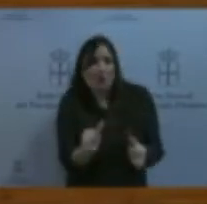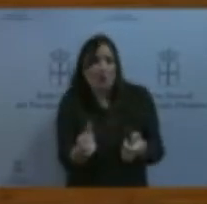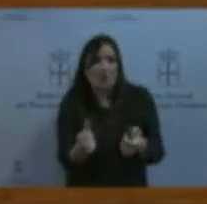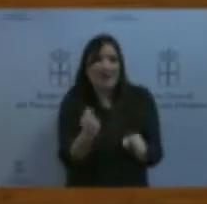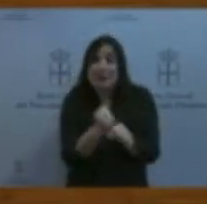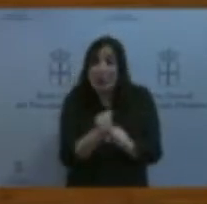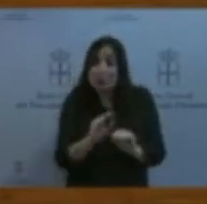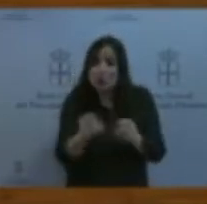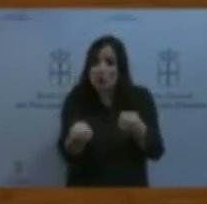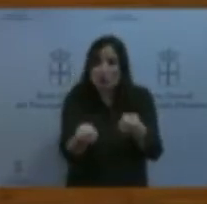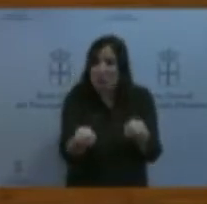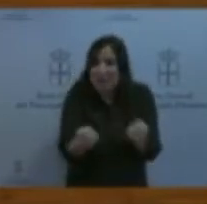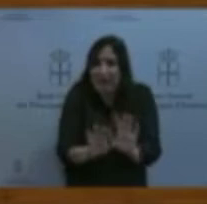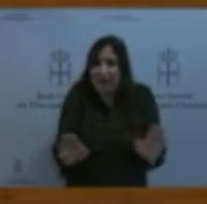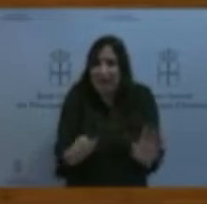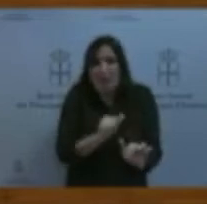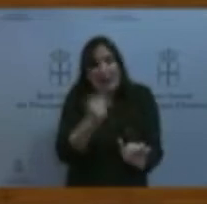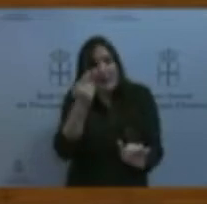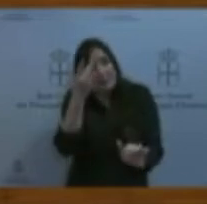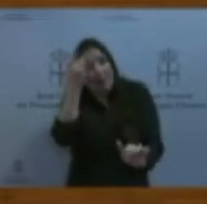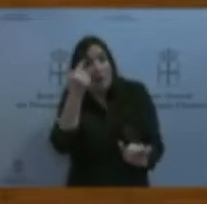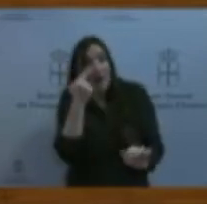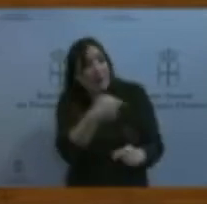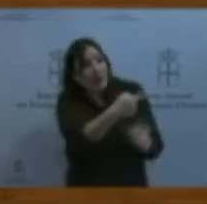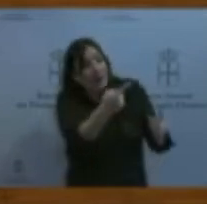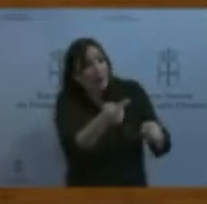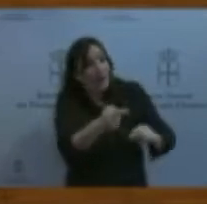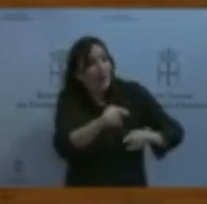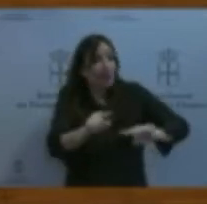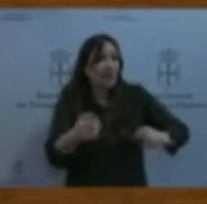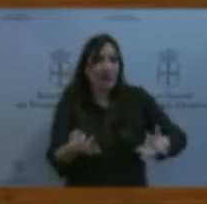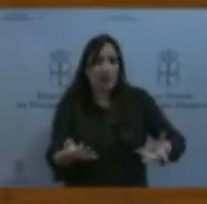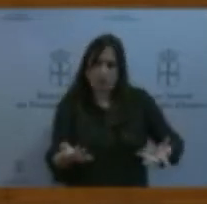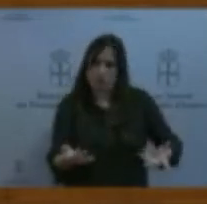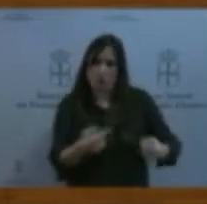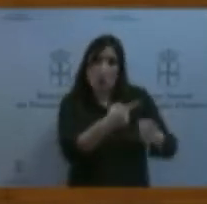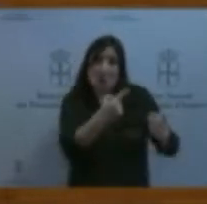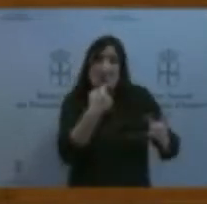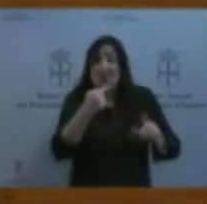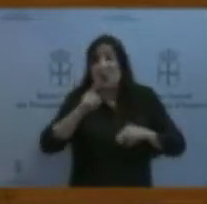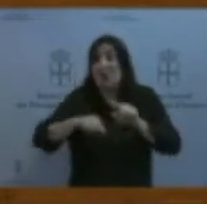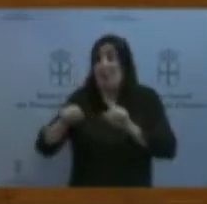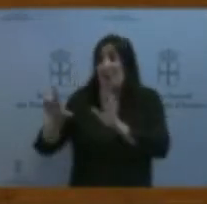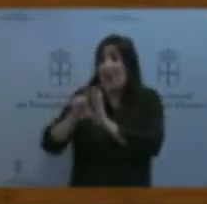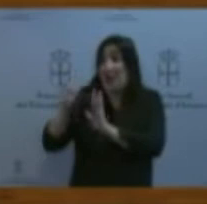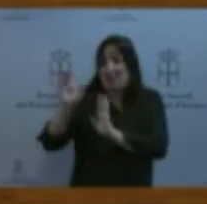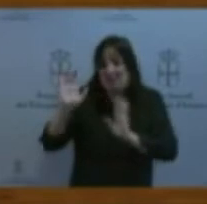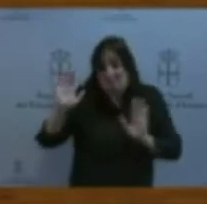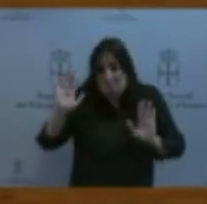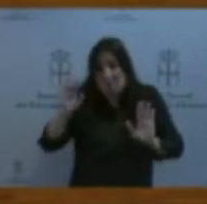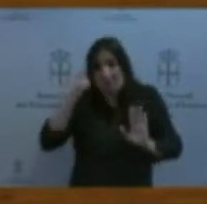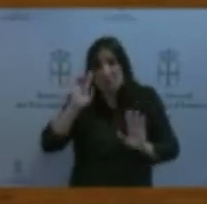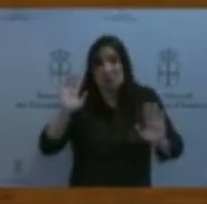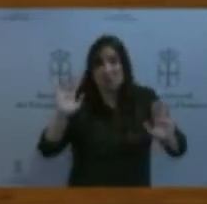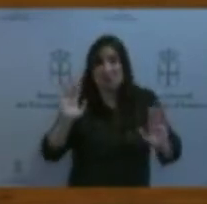ustedes decidan, supuestamente, según ustedes, de las leyes de tramitación administrativa. A mí me preocupa